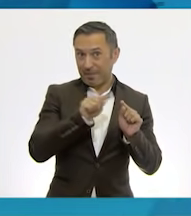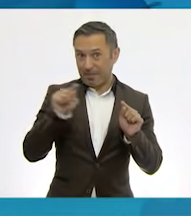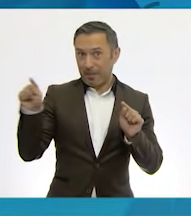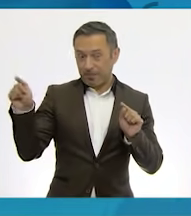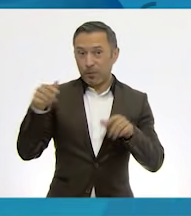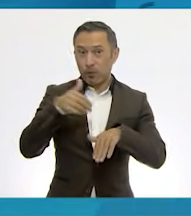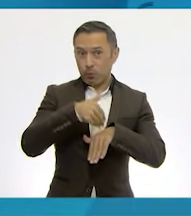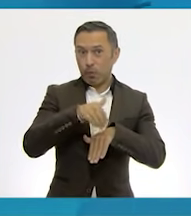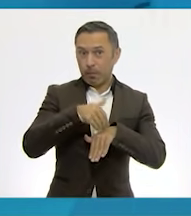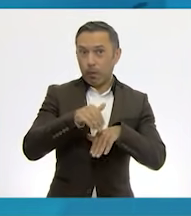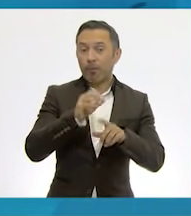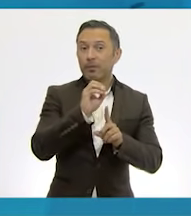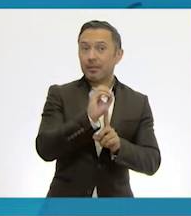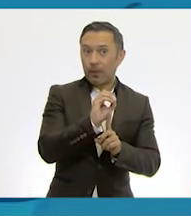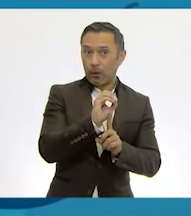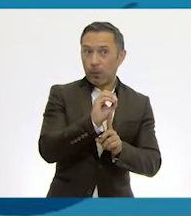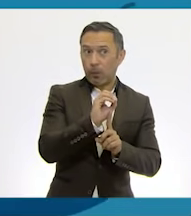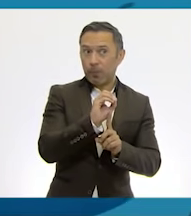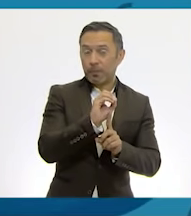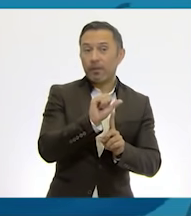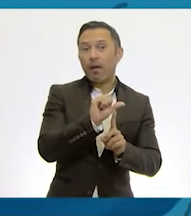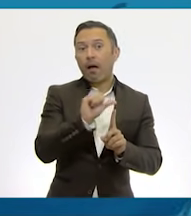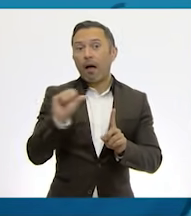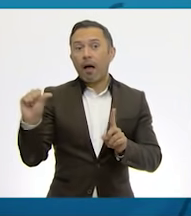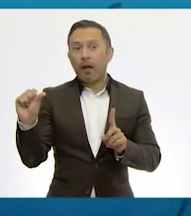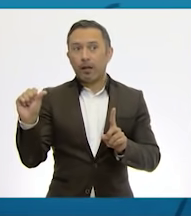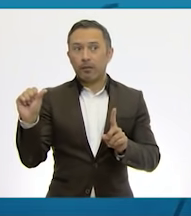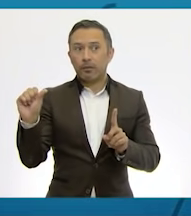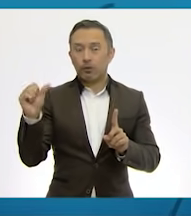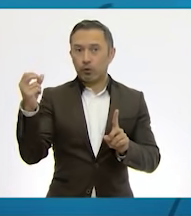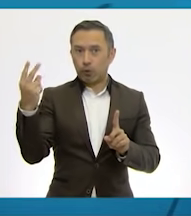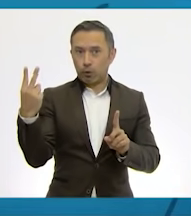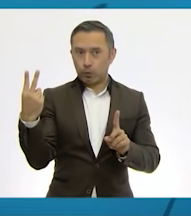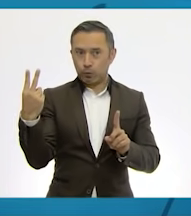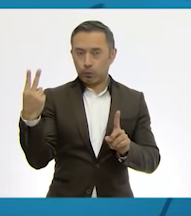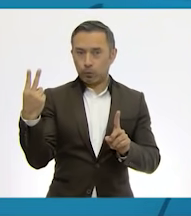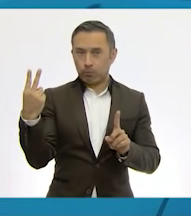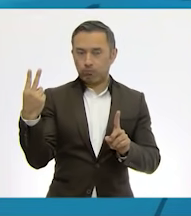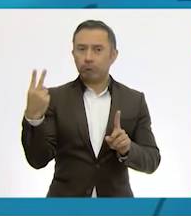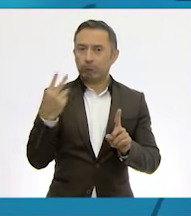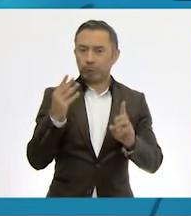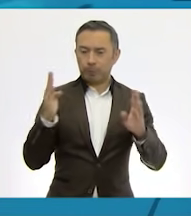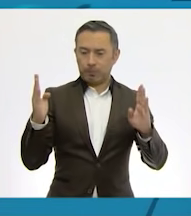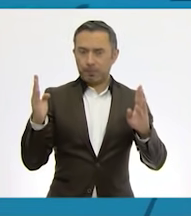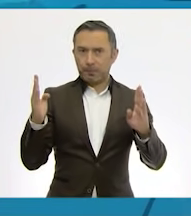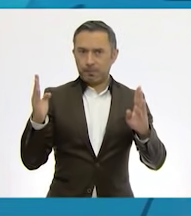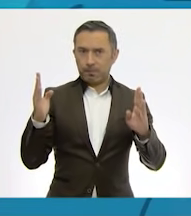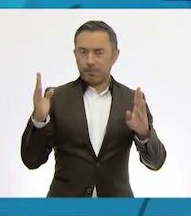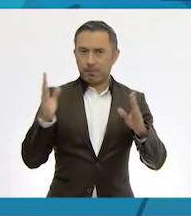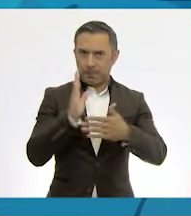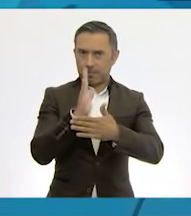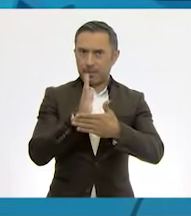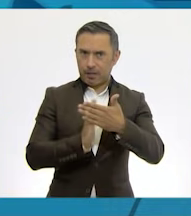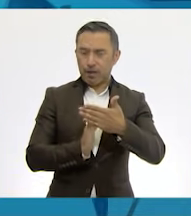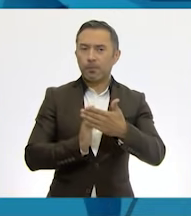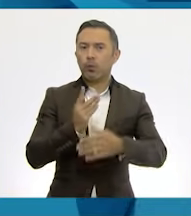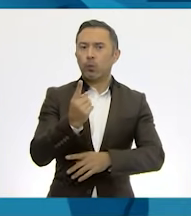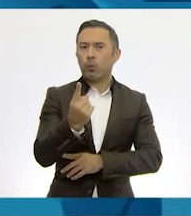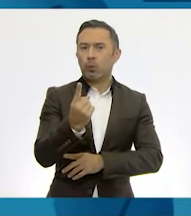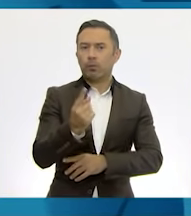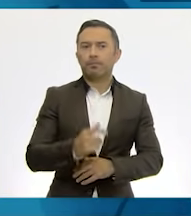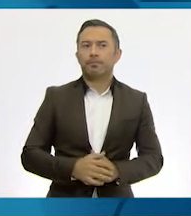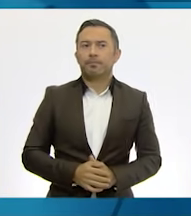cero al dos. Por aquí estará el uno. ¿Y qué pasa si yo busco